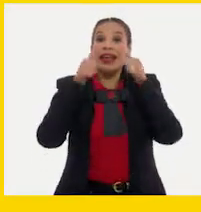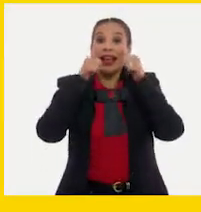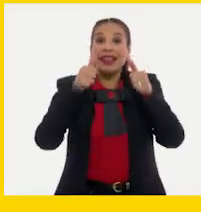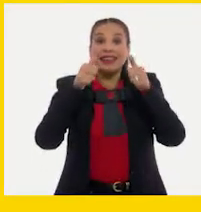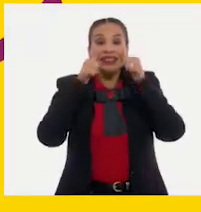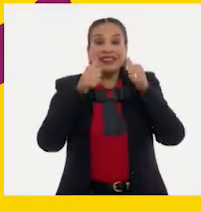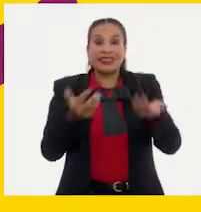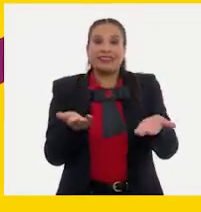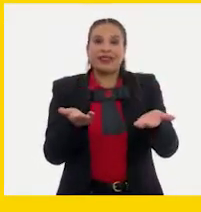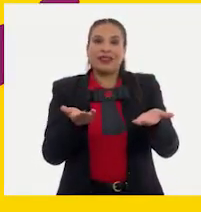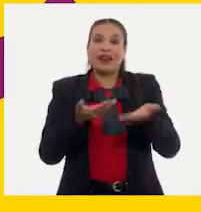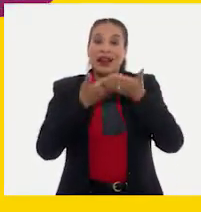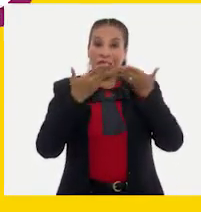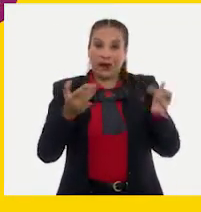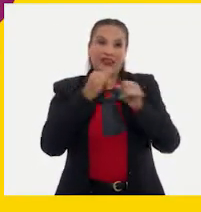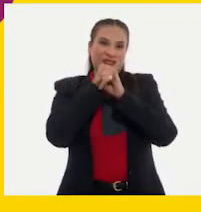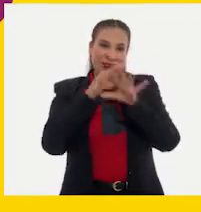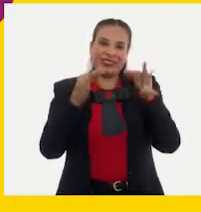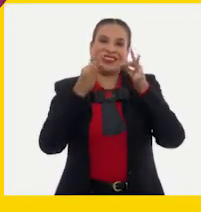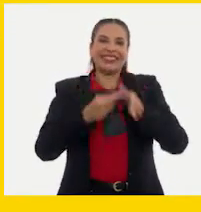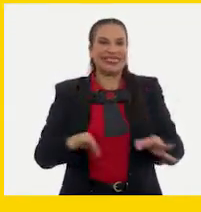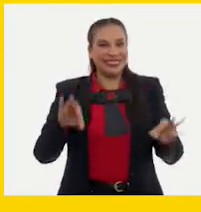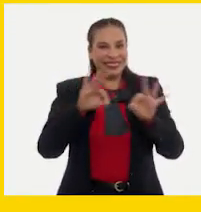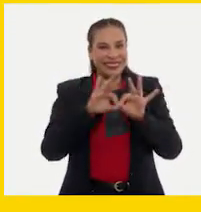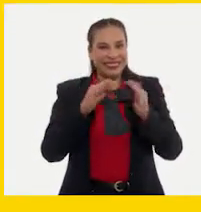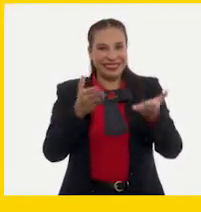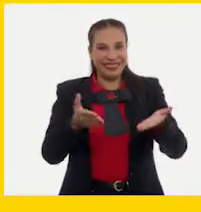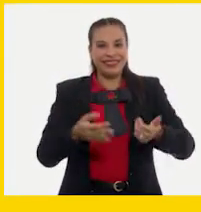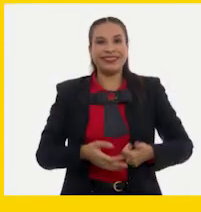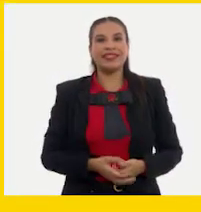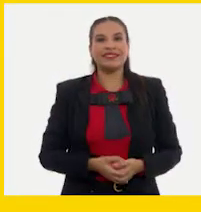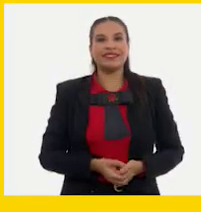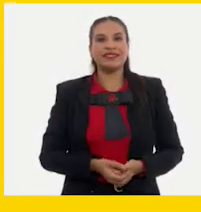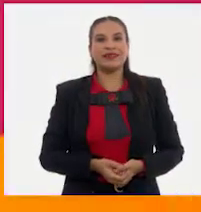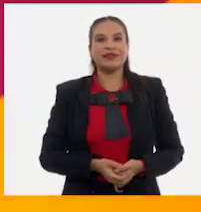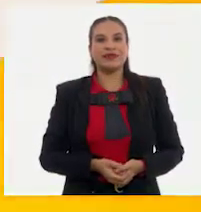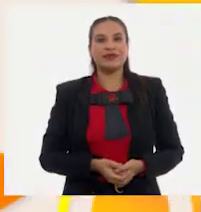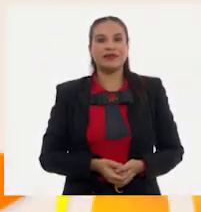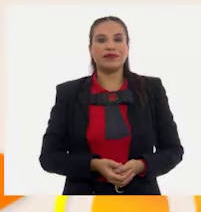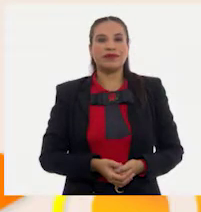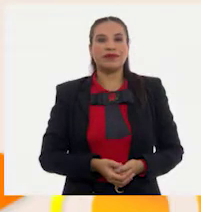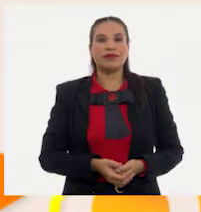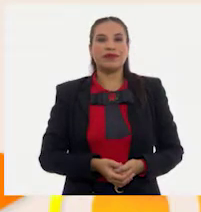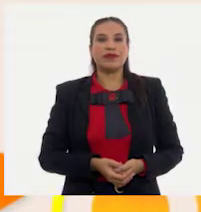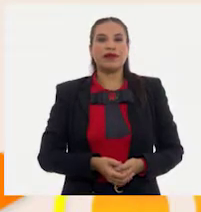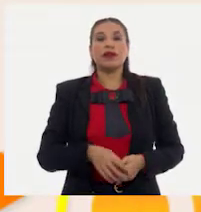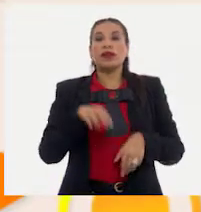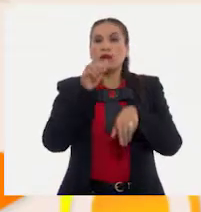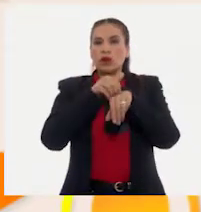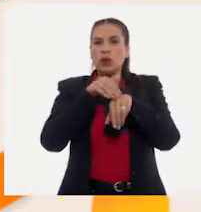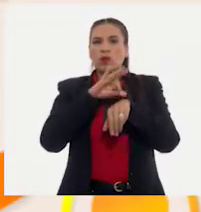¡Atención! ¡Atención! A continuación, información importante. A este